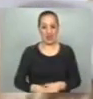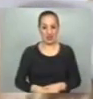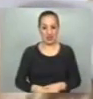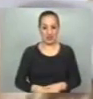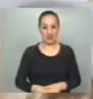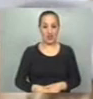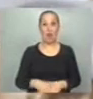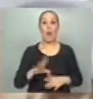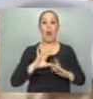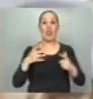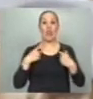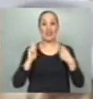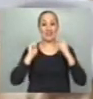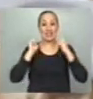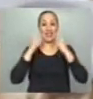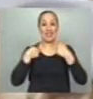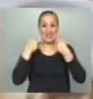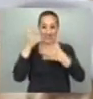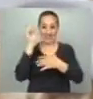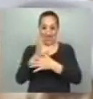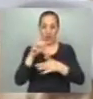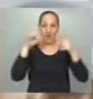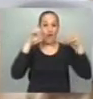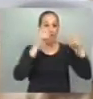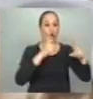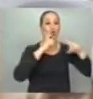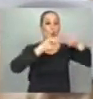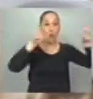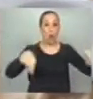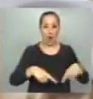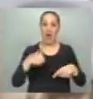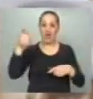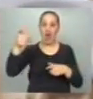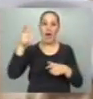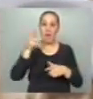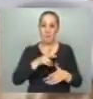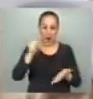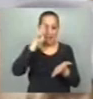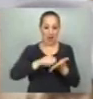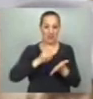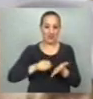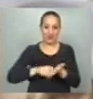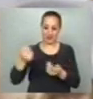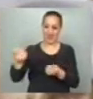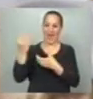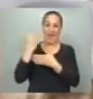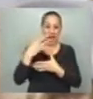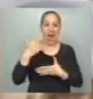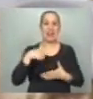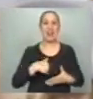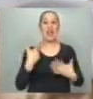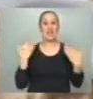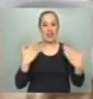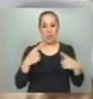cuando recibió mi carta y la foto del cuadro, me contestó de puño y letra, felicitándome por el retrato alegórico y por